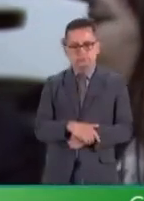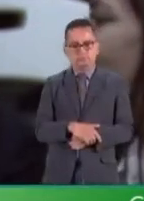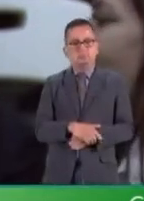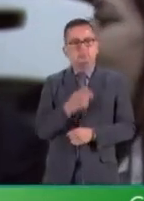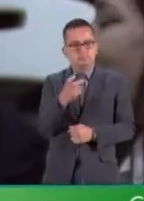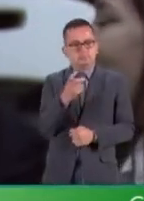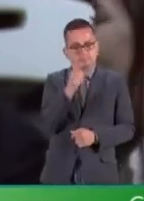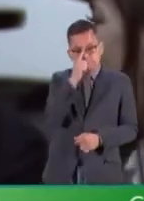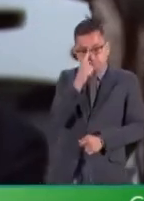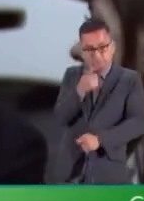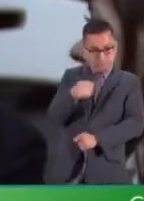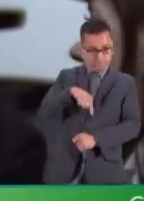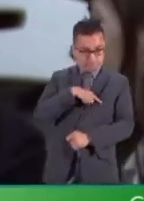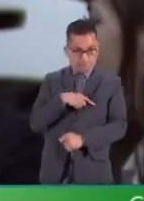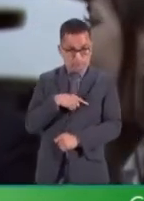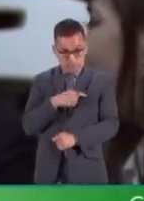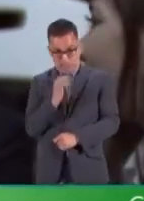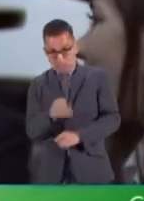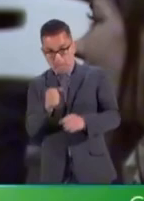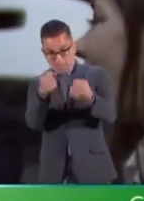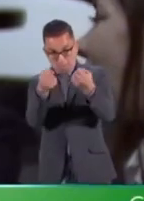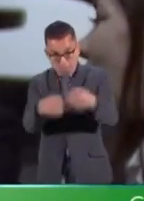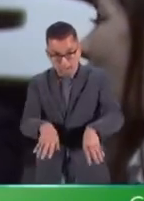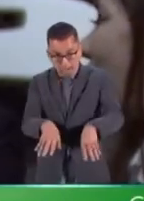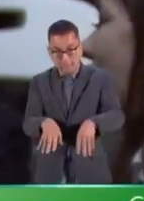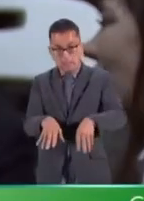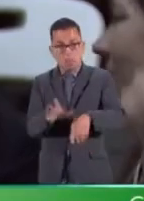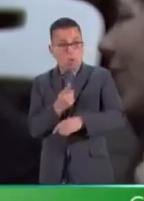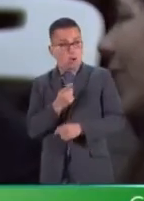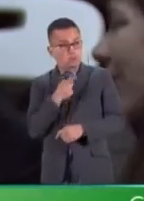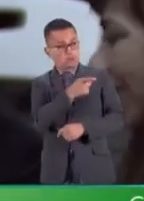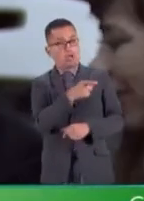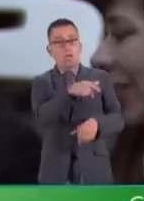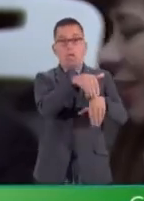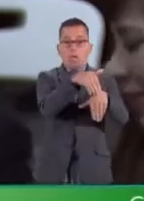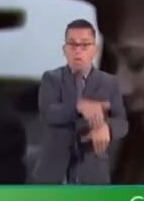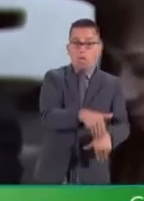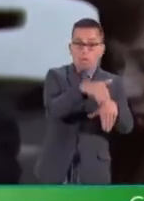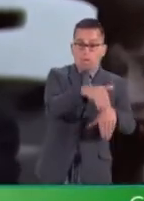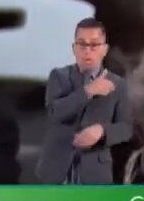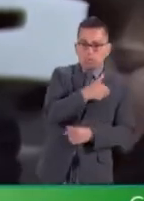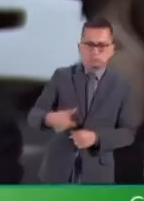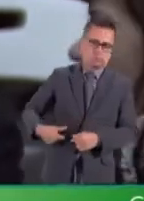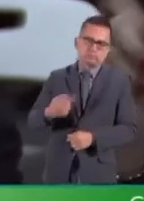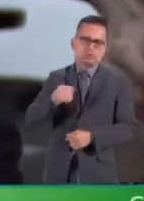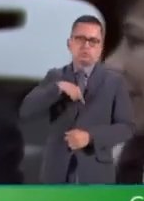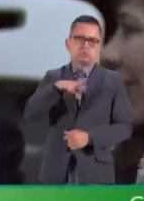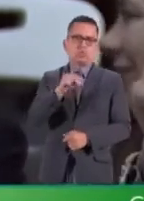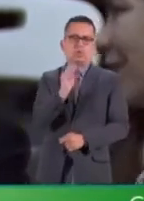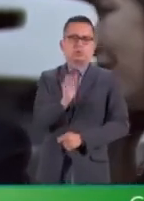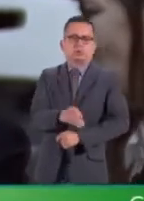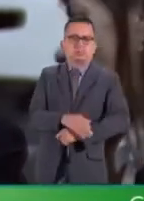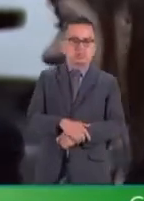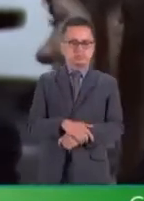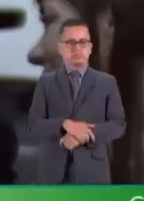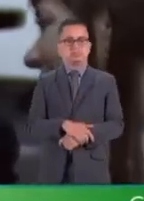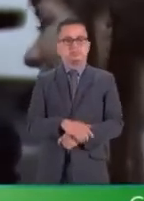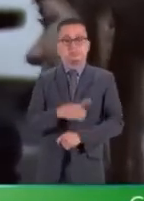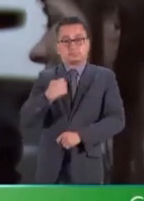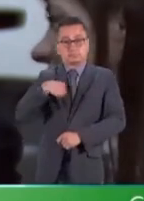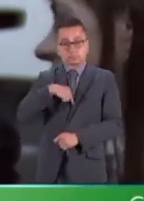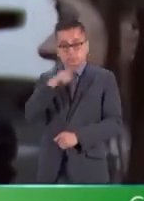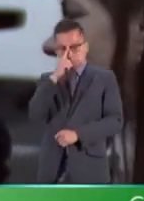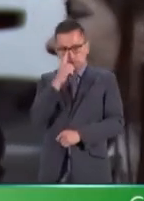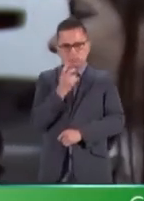sean sacrificadas en el altar de la obediencia incondicional al poder político. No vamos a avalar que